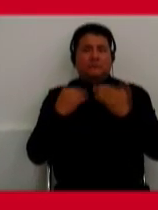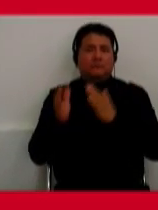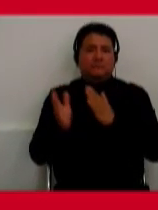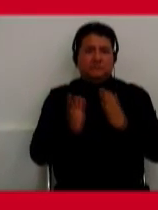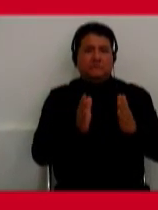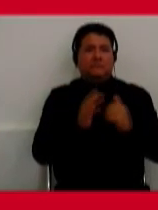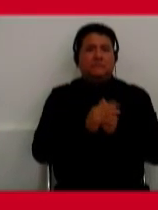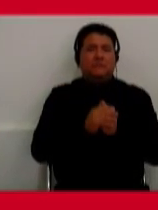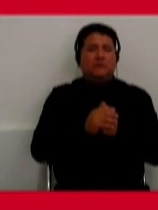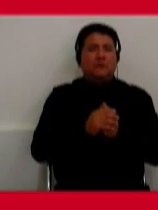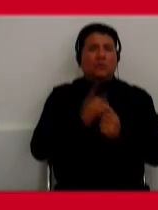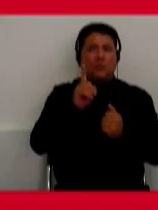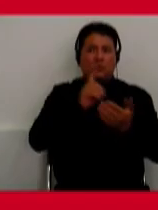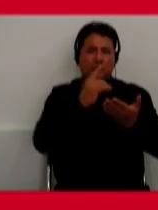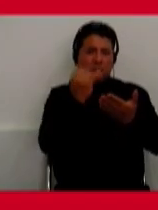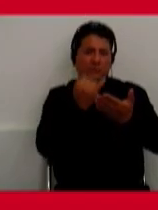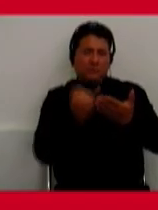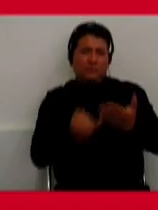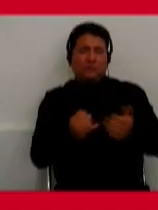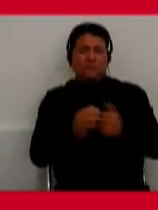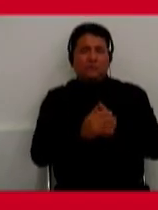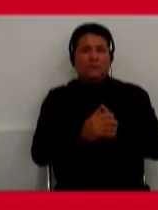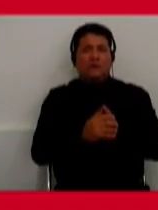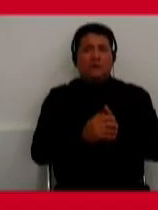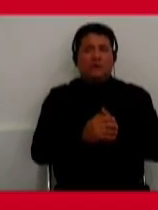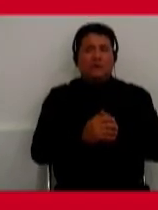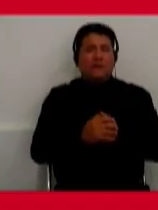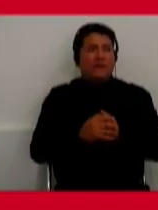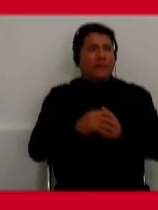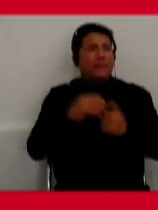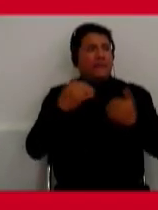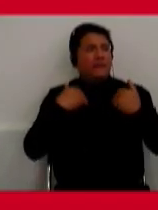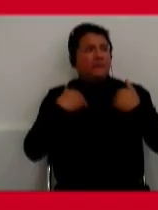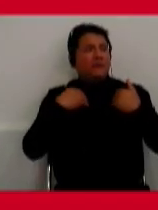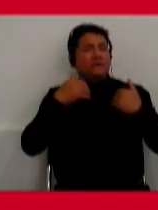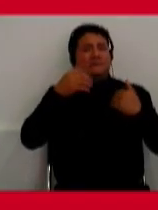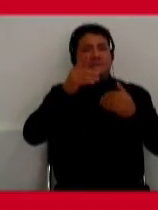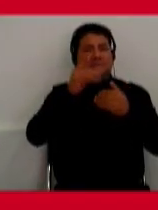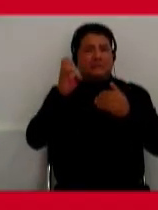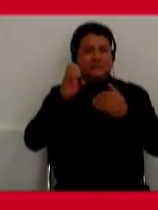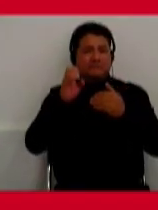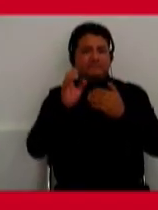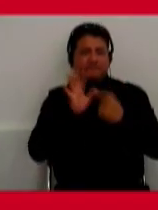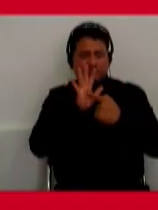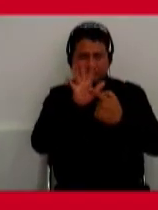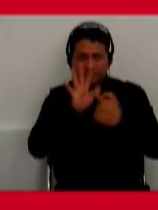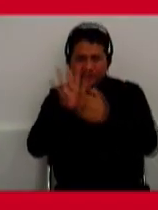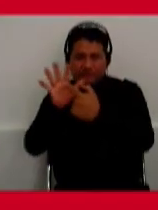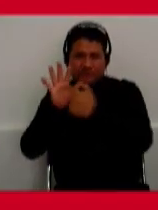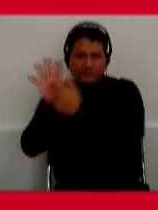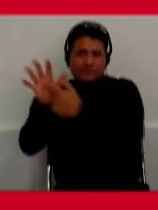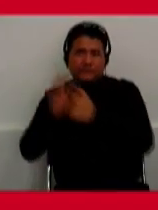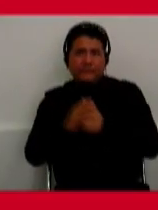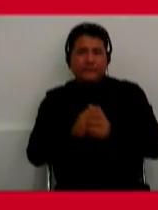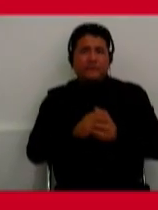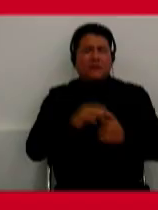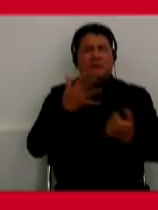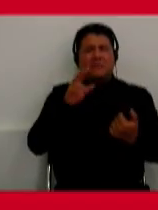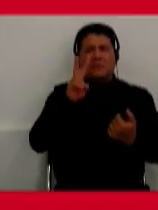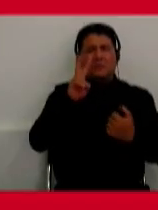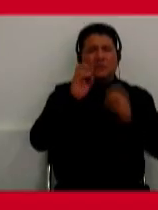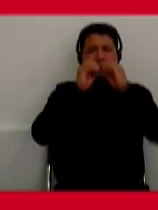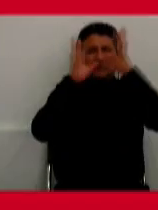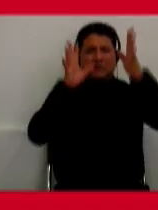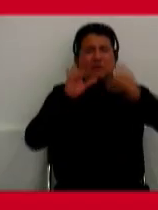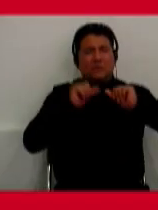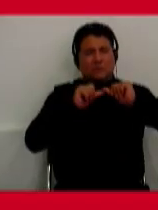hemos ejecutado. Tenemos el inventario, hemos hecho 100 escenarios en 2 días porque todavía está seteado en el scheduler, IPEX,